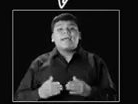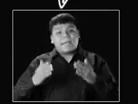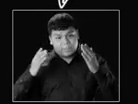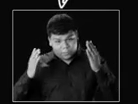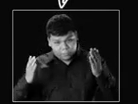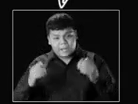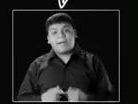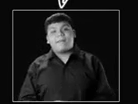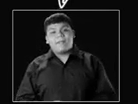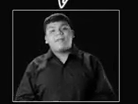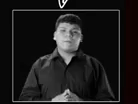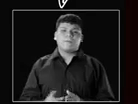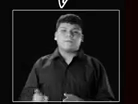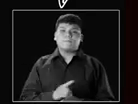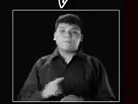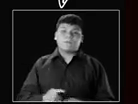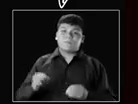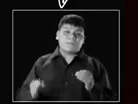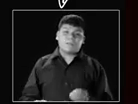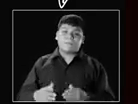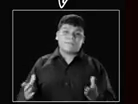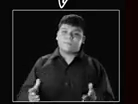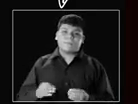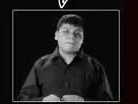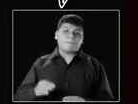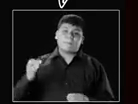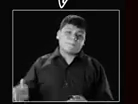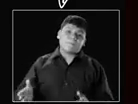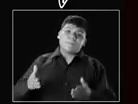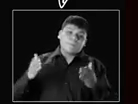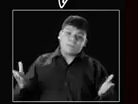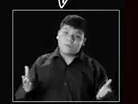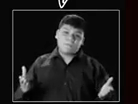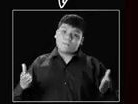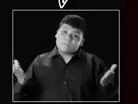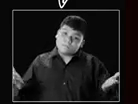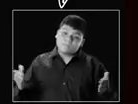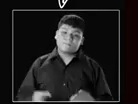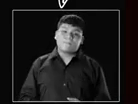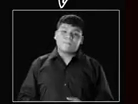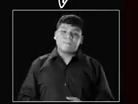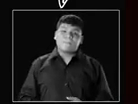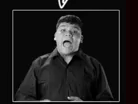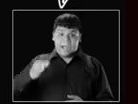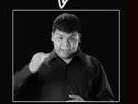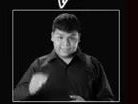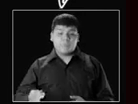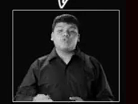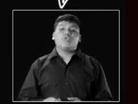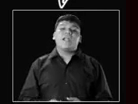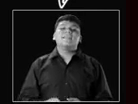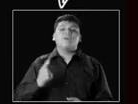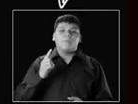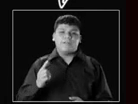palabras que esconden la verdad. Y no vayan a salir con la jalada de que nuestras palabras los ofenden o que es guerra sucia.